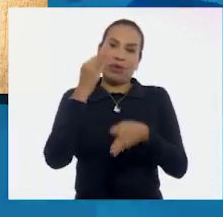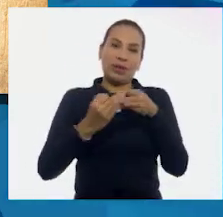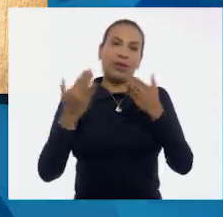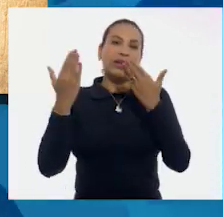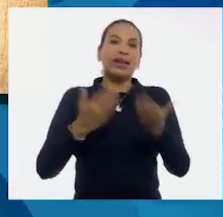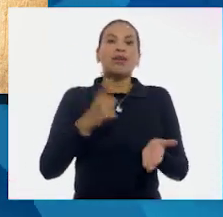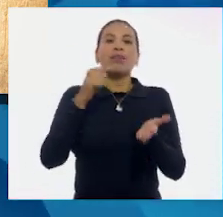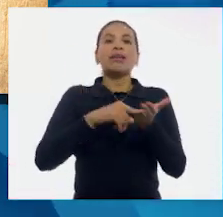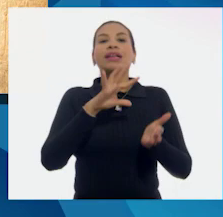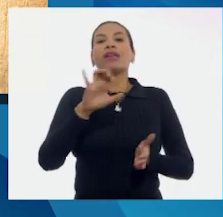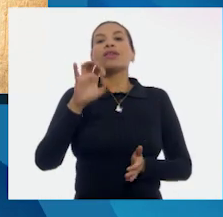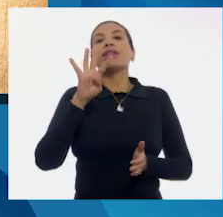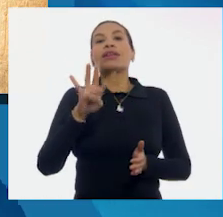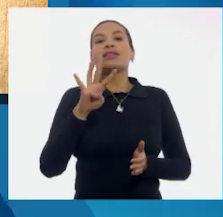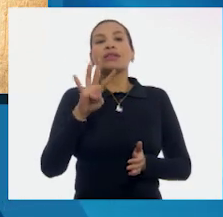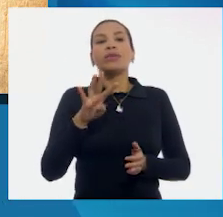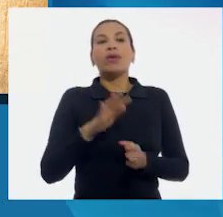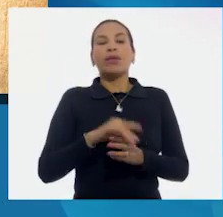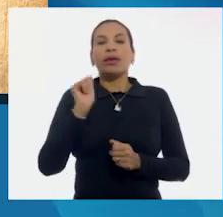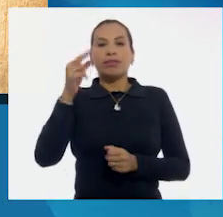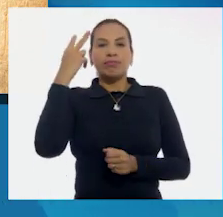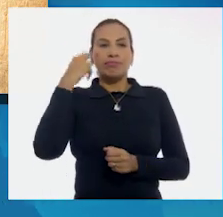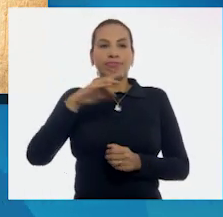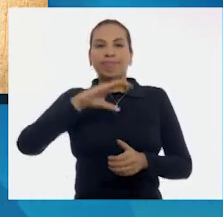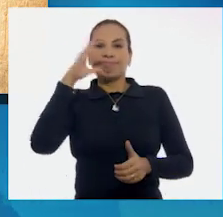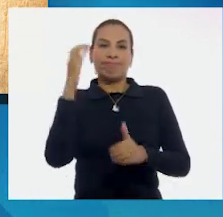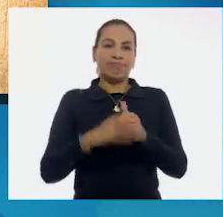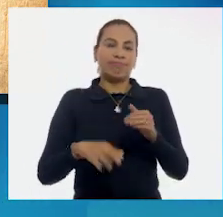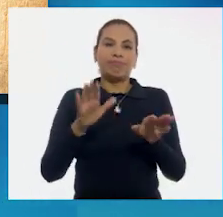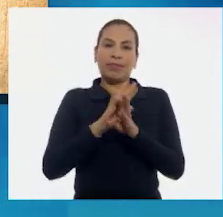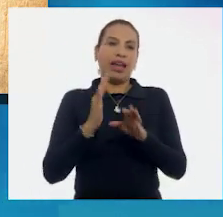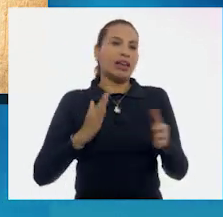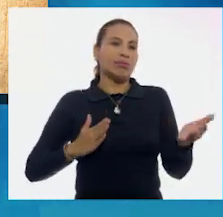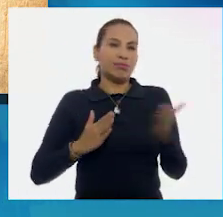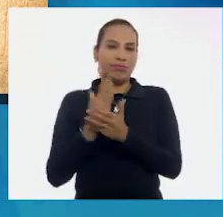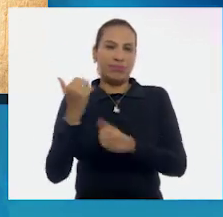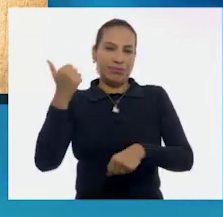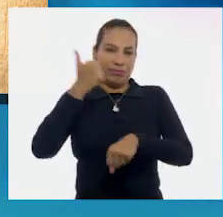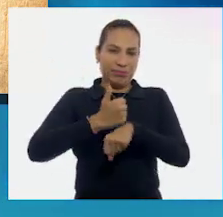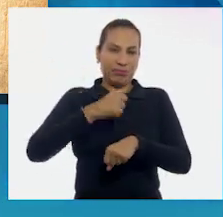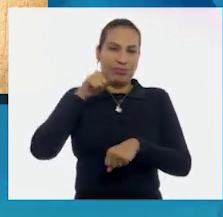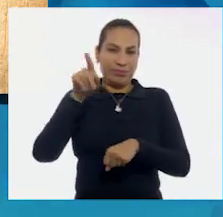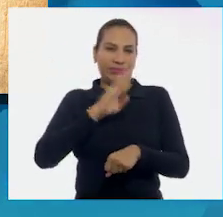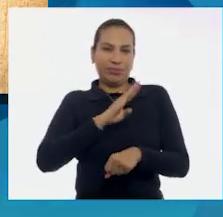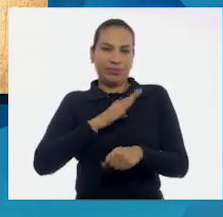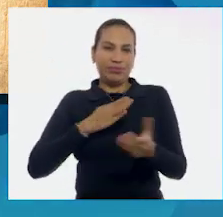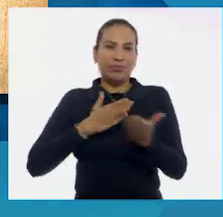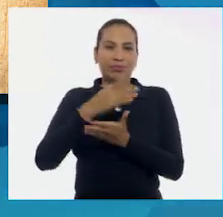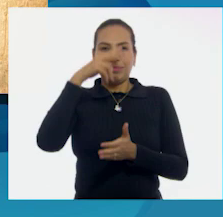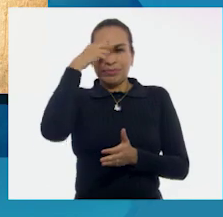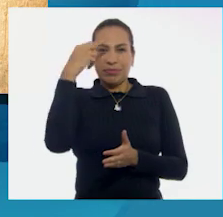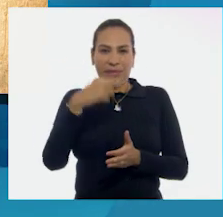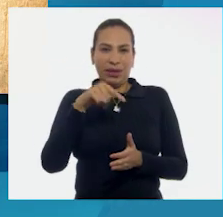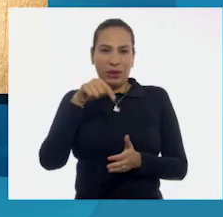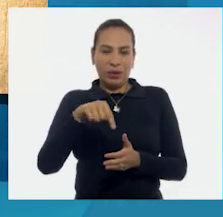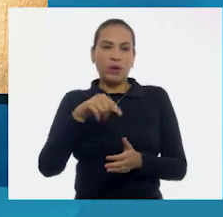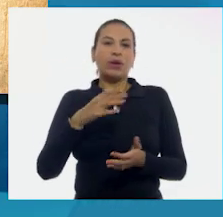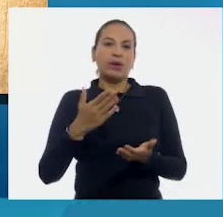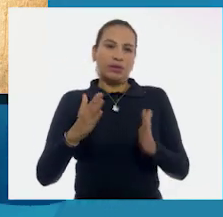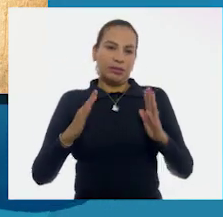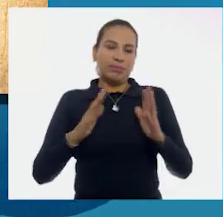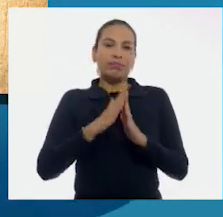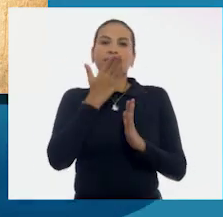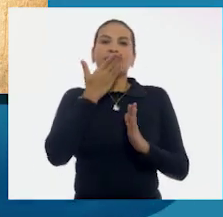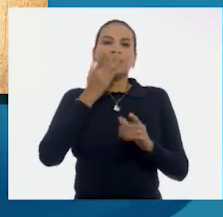en 1519 la expedición que culminaría con la conquista de México Tenochtitlan. Pero,